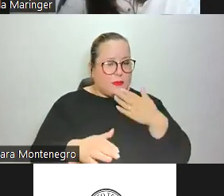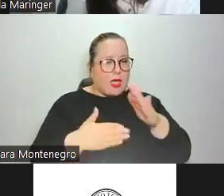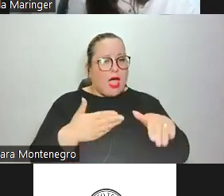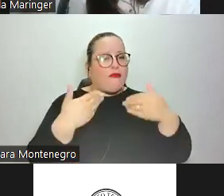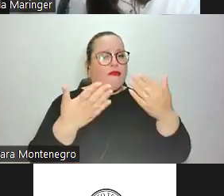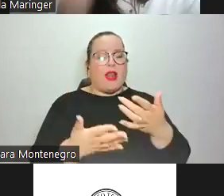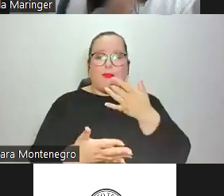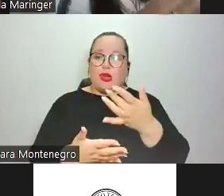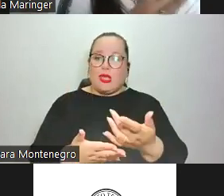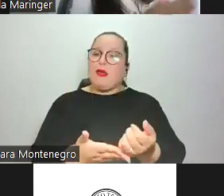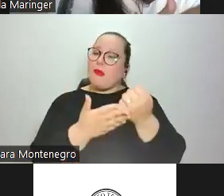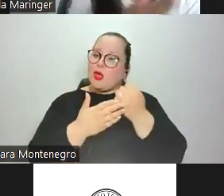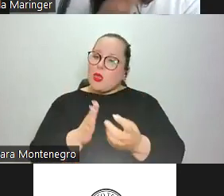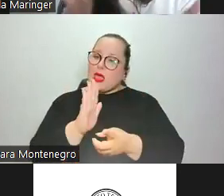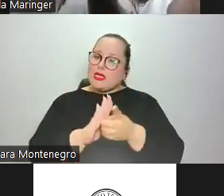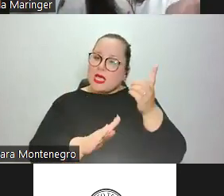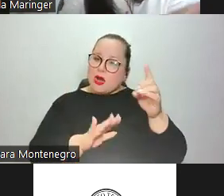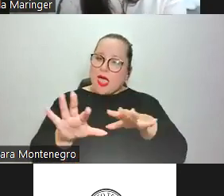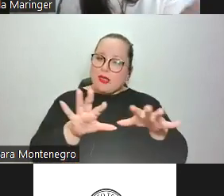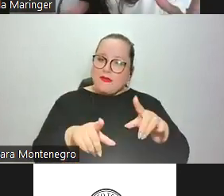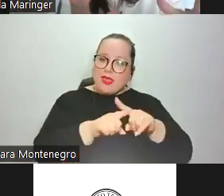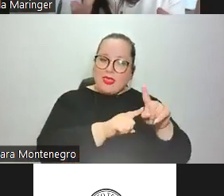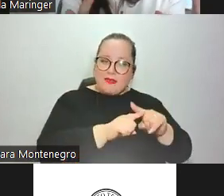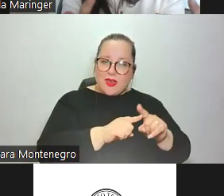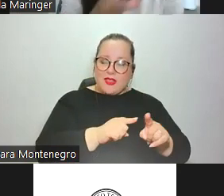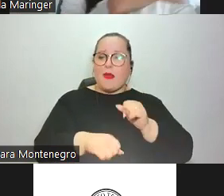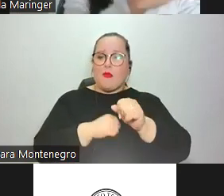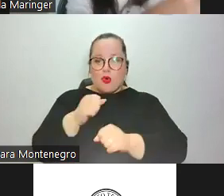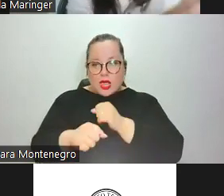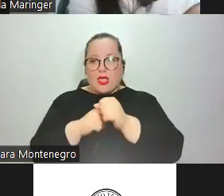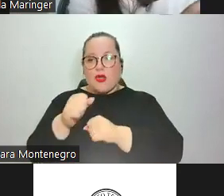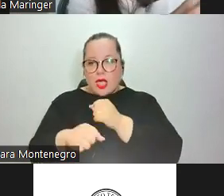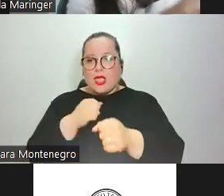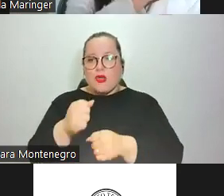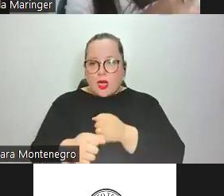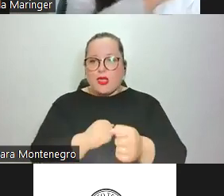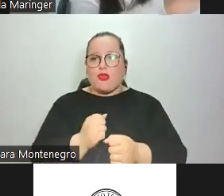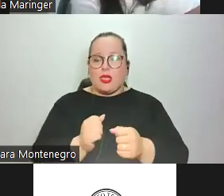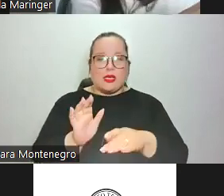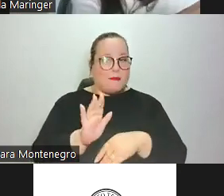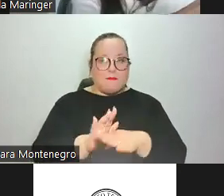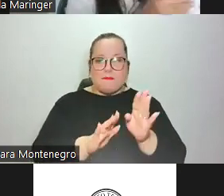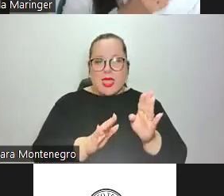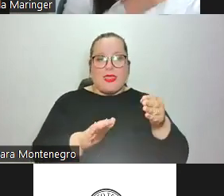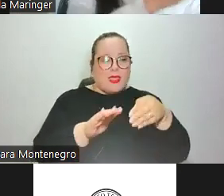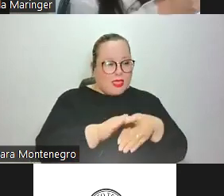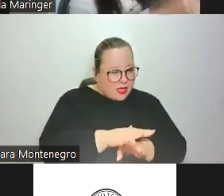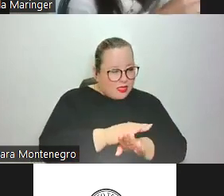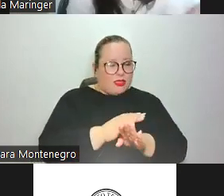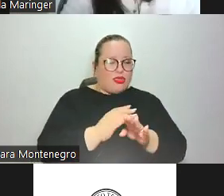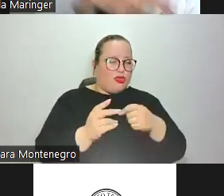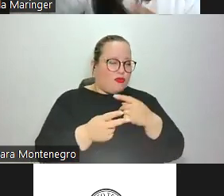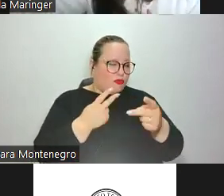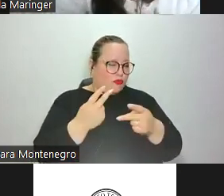desarrollé una actividad diferente por varios años que tenía que ver antes, era mucho más de introversión, era de